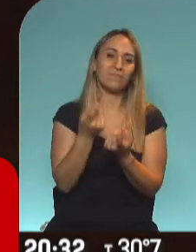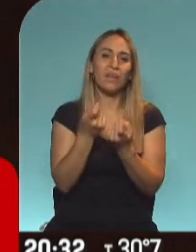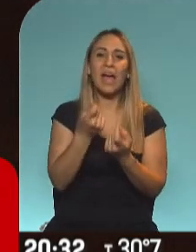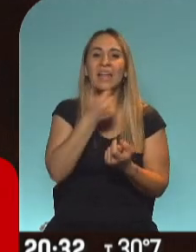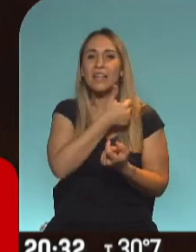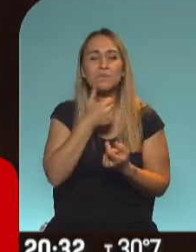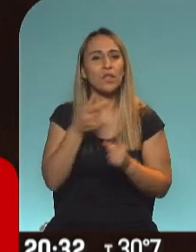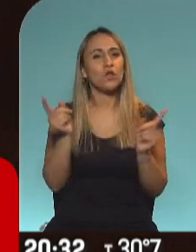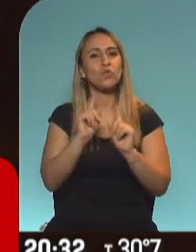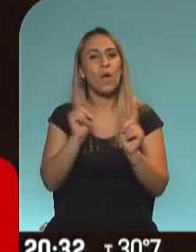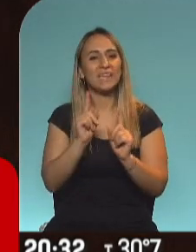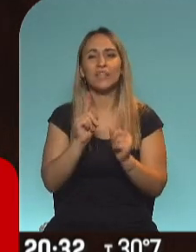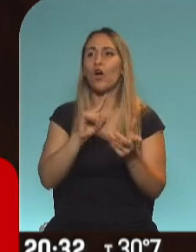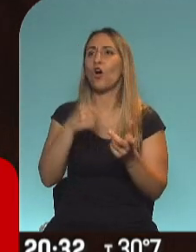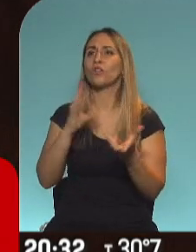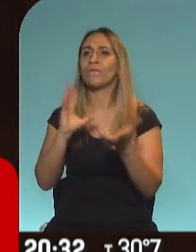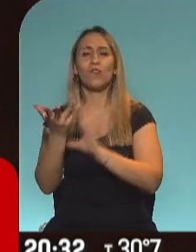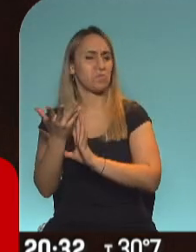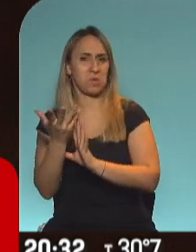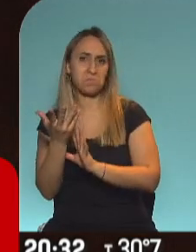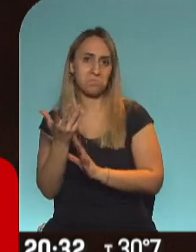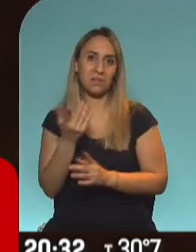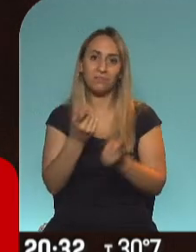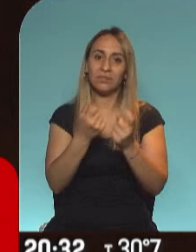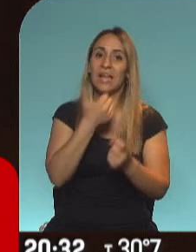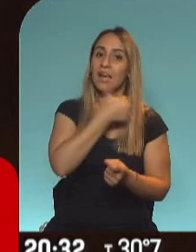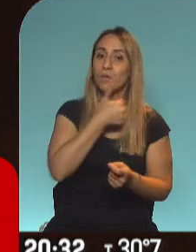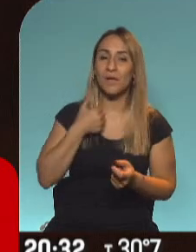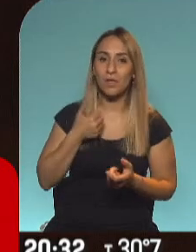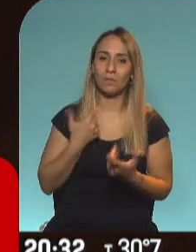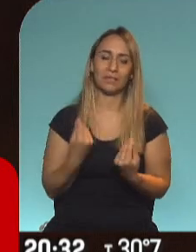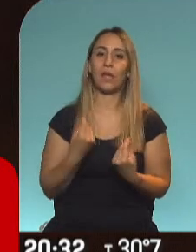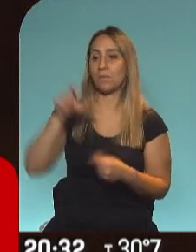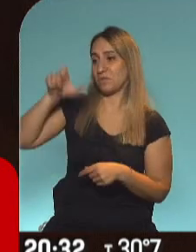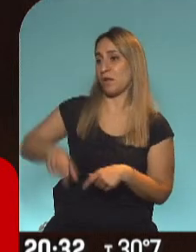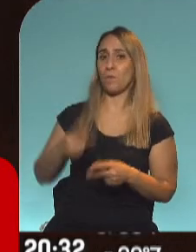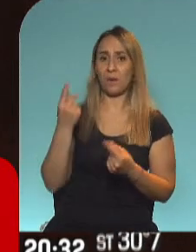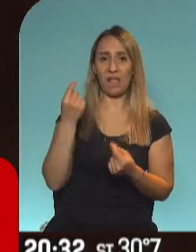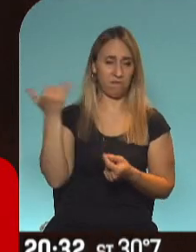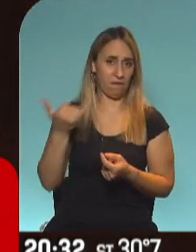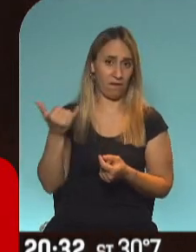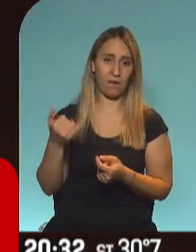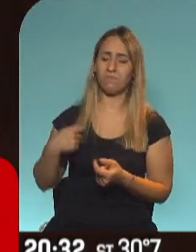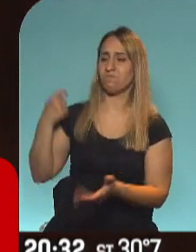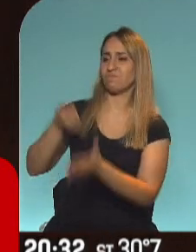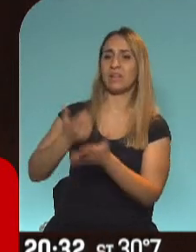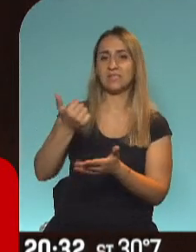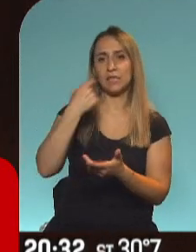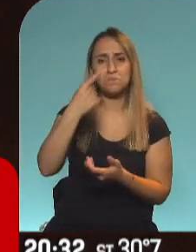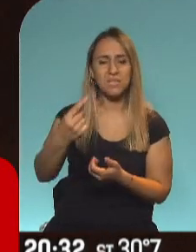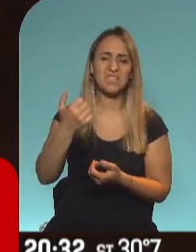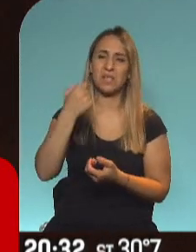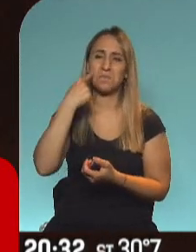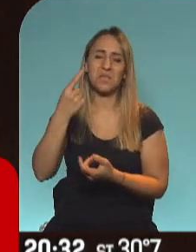son procedimientos que se hagan de otra manera. Lo que pasa es que hoy una persona con dinero en el bolsillo va y gasta 6.000 y pico de pesos